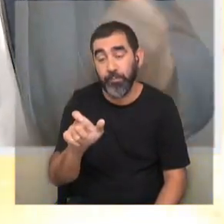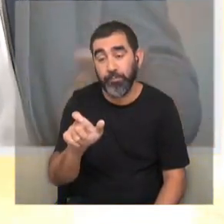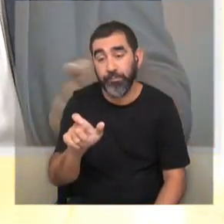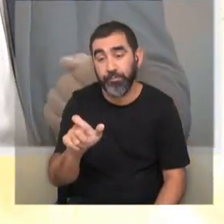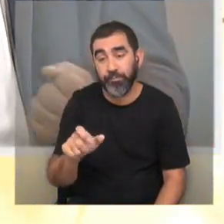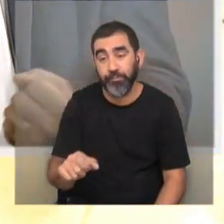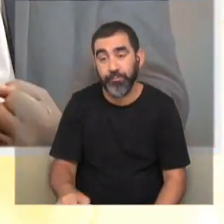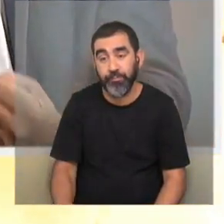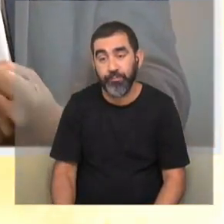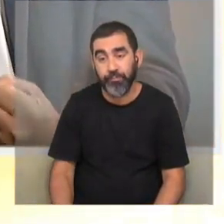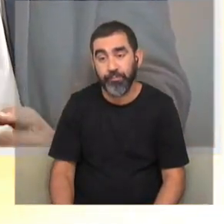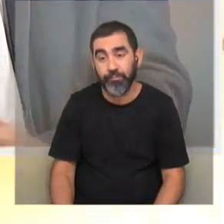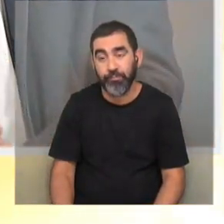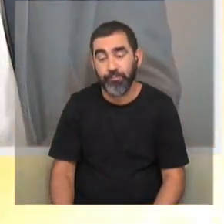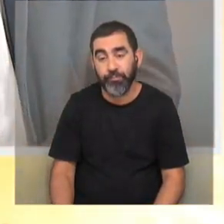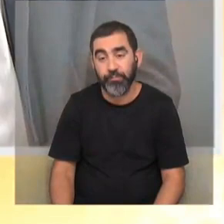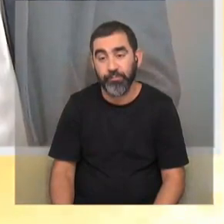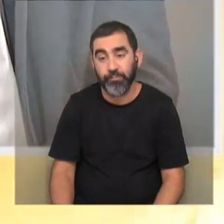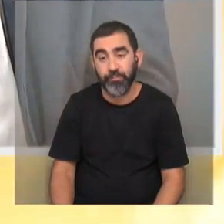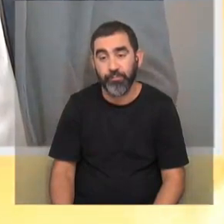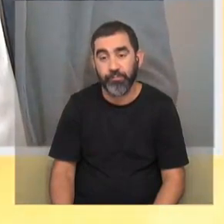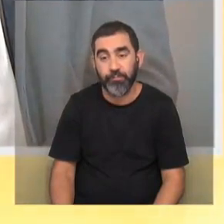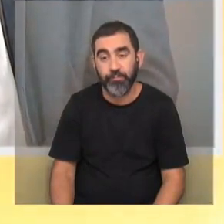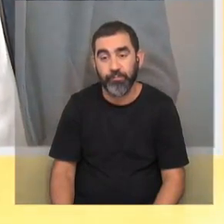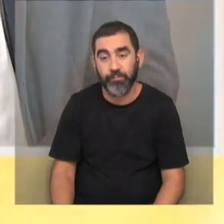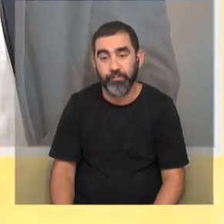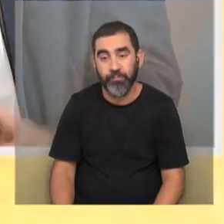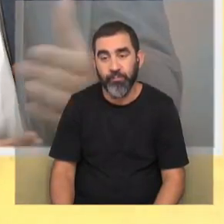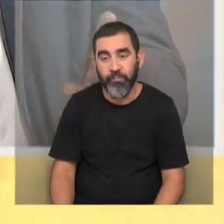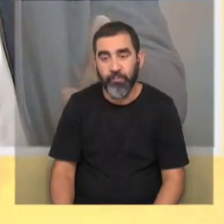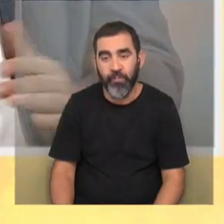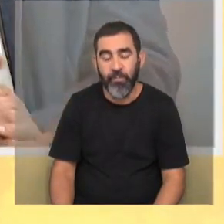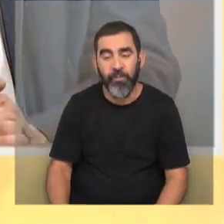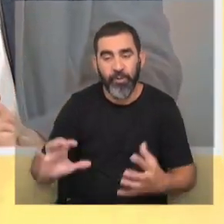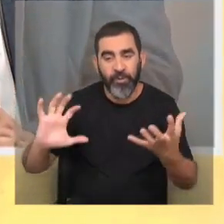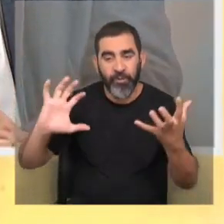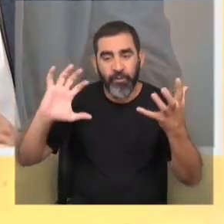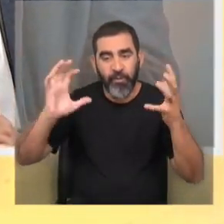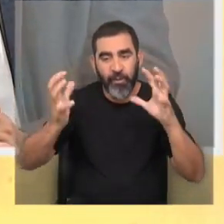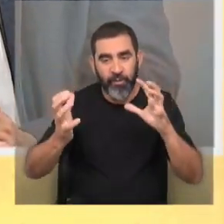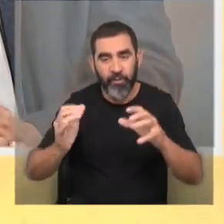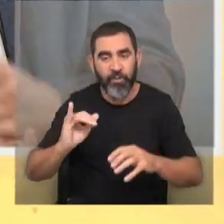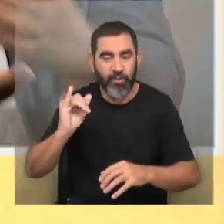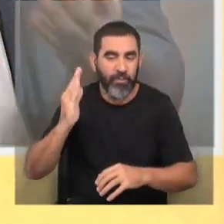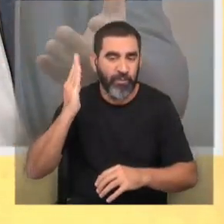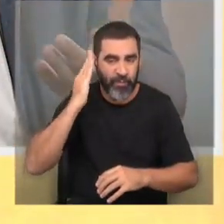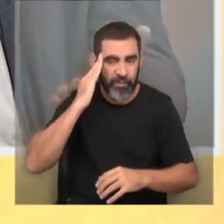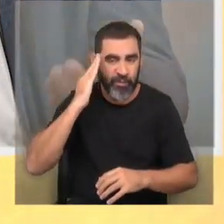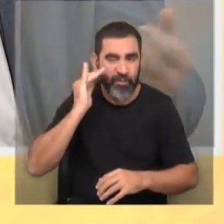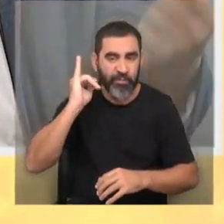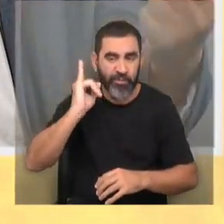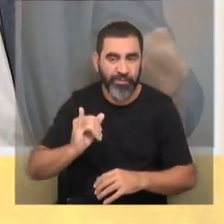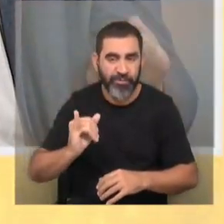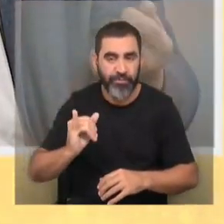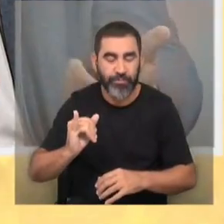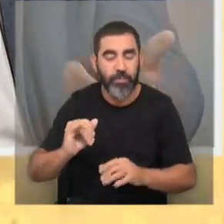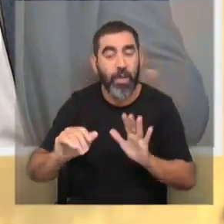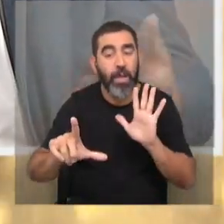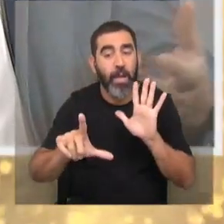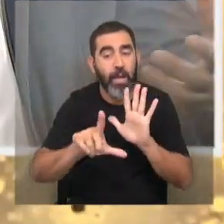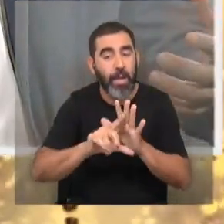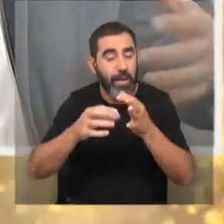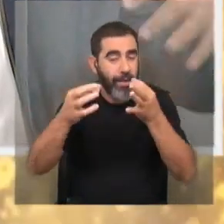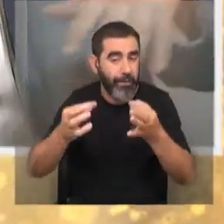tiene presente es el tema del clima. Claro. ¿Sí? Sabemos cuáles son las leyes que